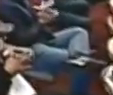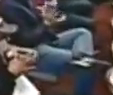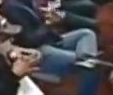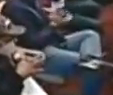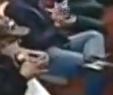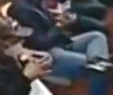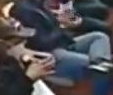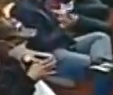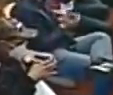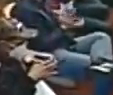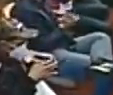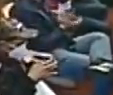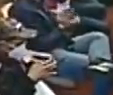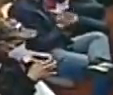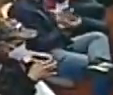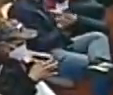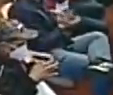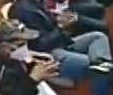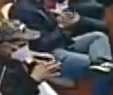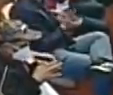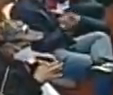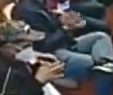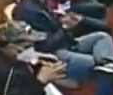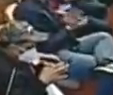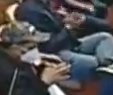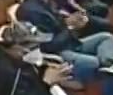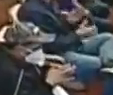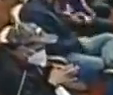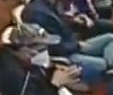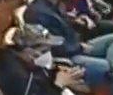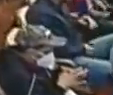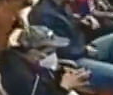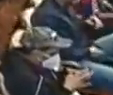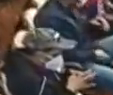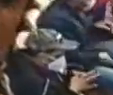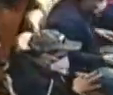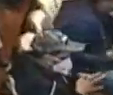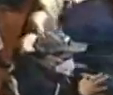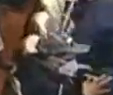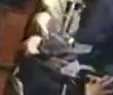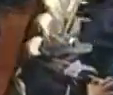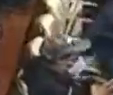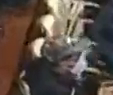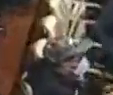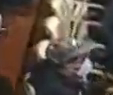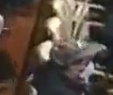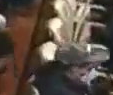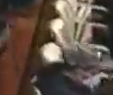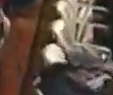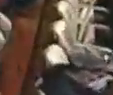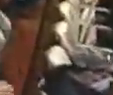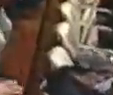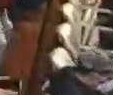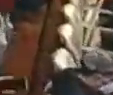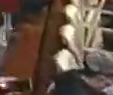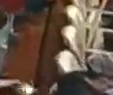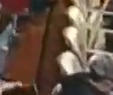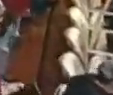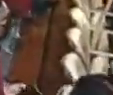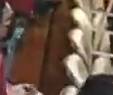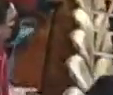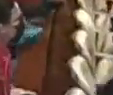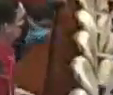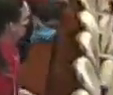y alcaldías. Mujeres y hombres postulados por la militancia de las bases de la Tolda Roja con mucha el pasado 27